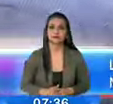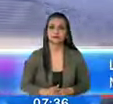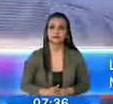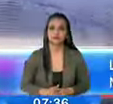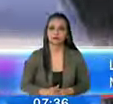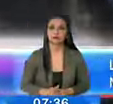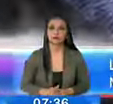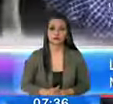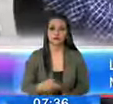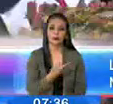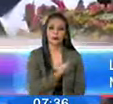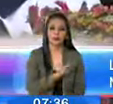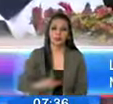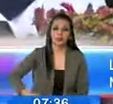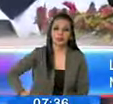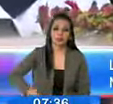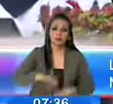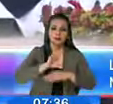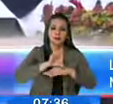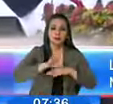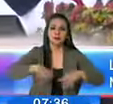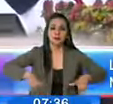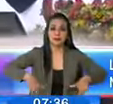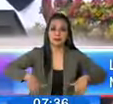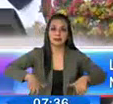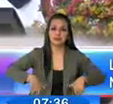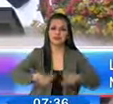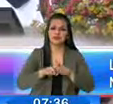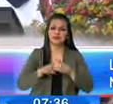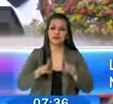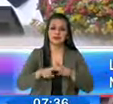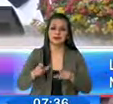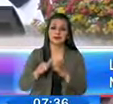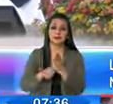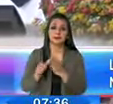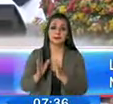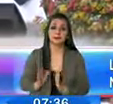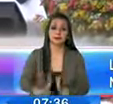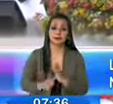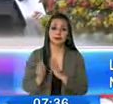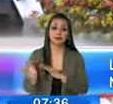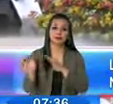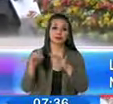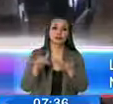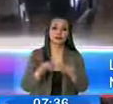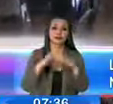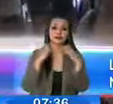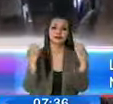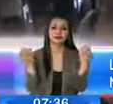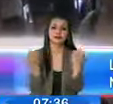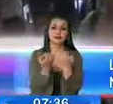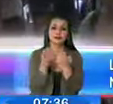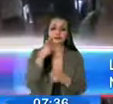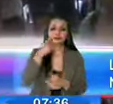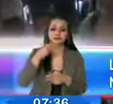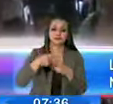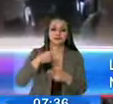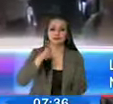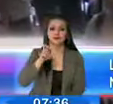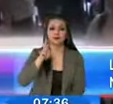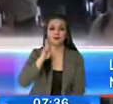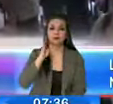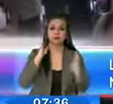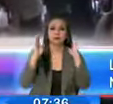El presidente de la República, Lenín Moreno, y varios de sus ministros llegaron a la explanada del estadio Rafael Vera Yepes en Babahoyo,